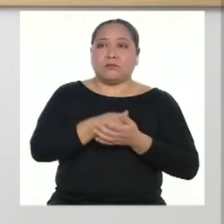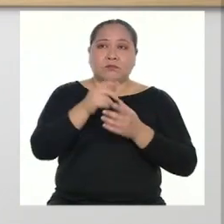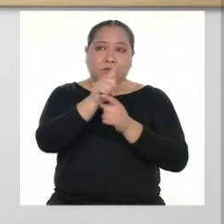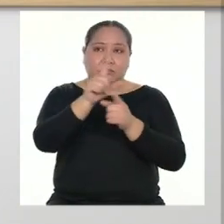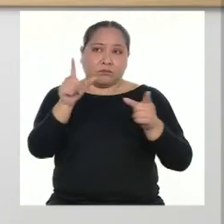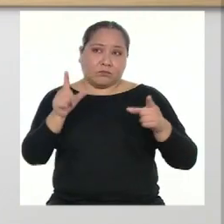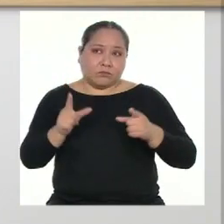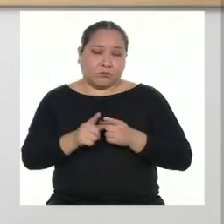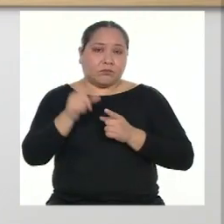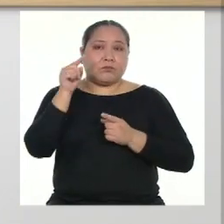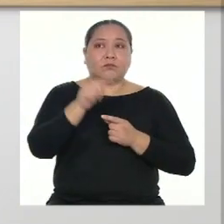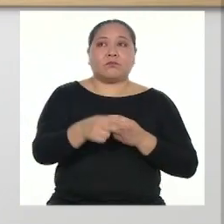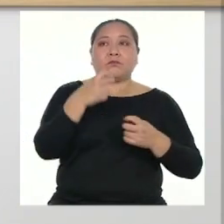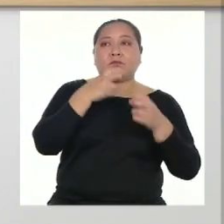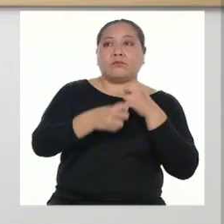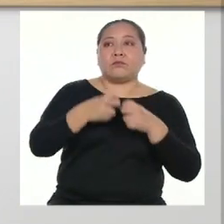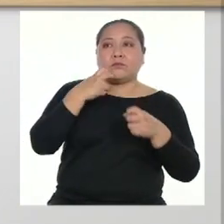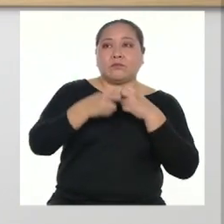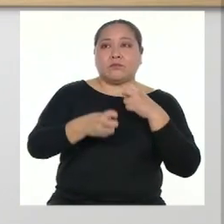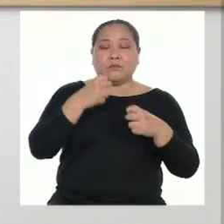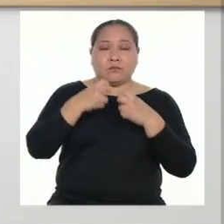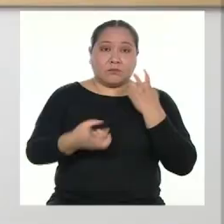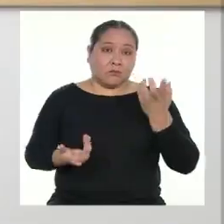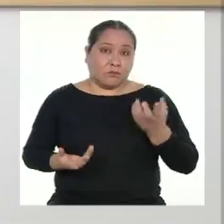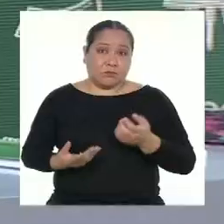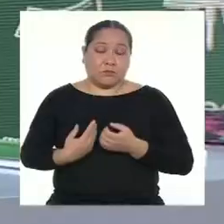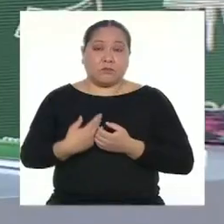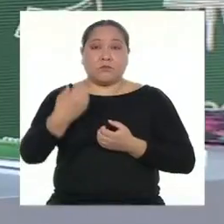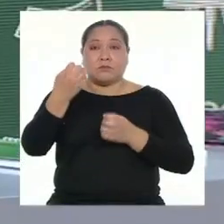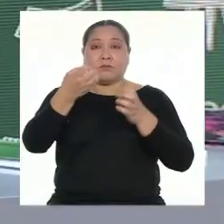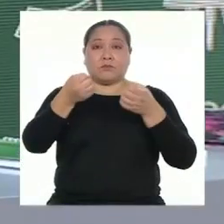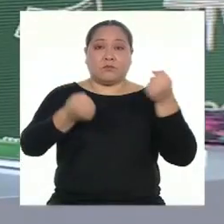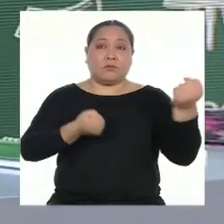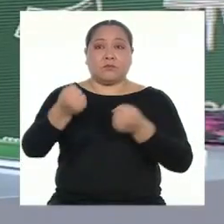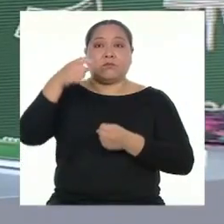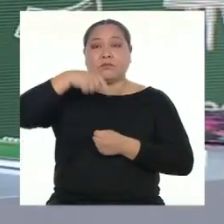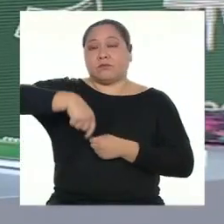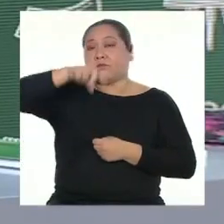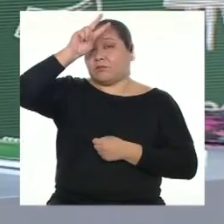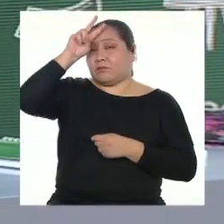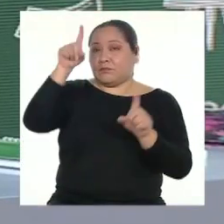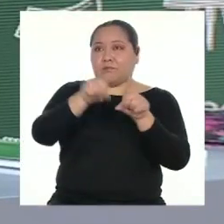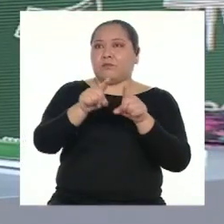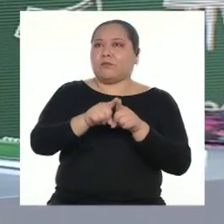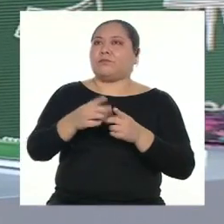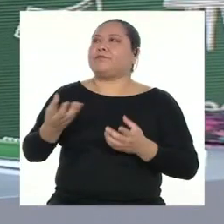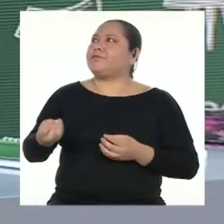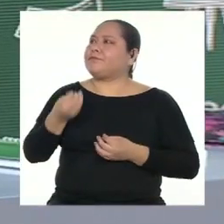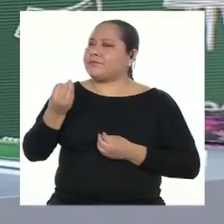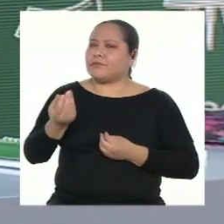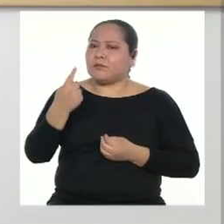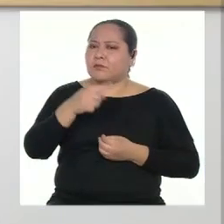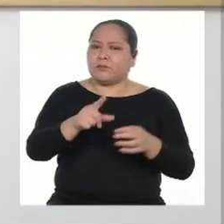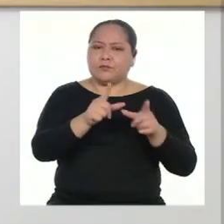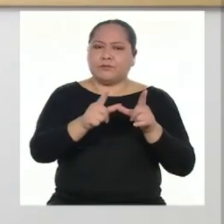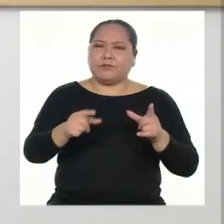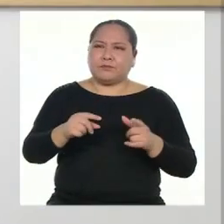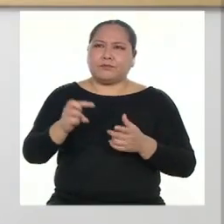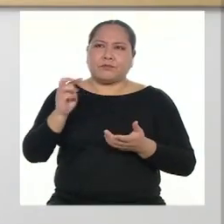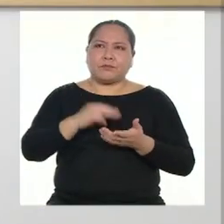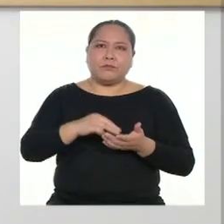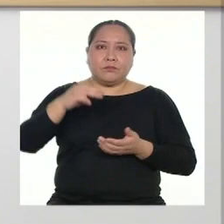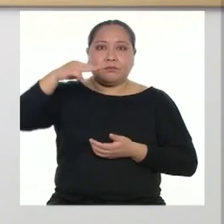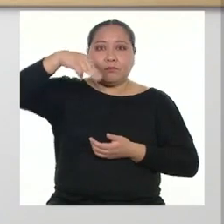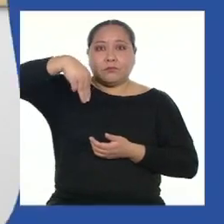en base al caos vehicular, incluyendo las peruanas. ¿Y cómo es la situación en la ciudad más congestionada? ¿Hablas